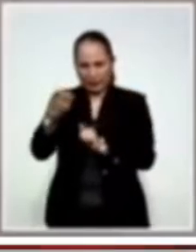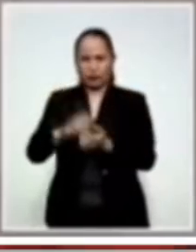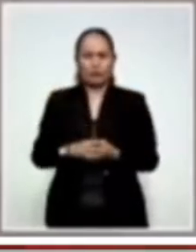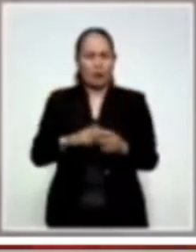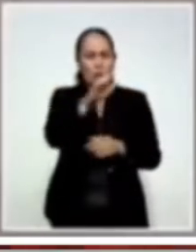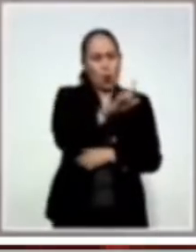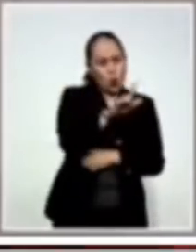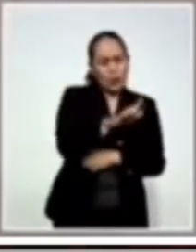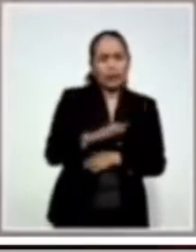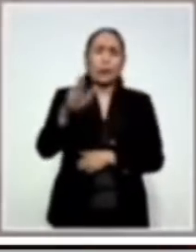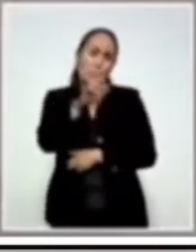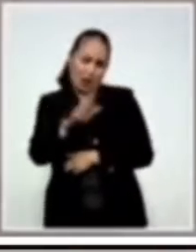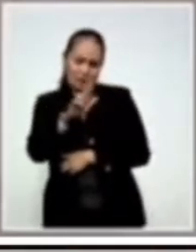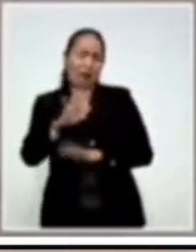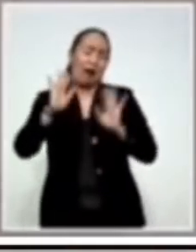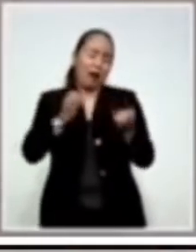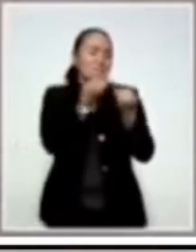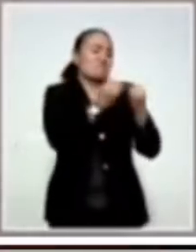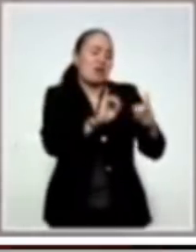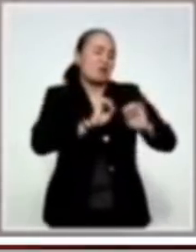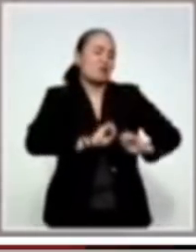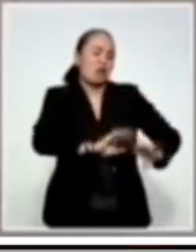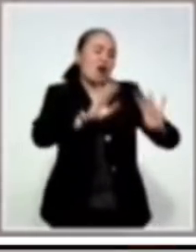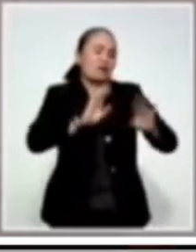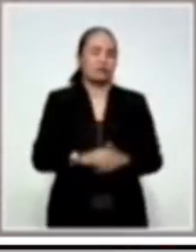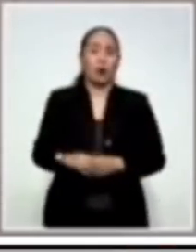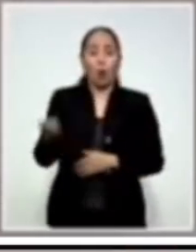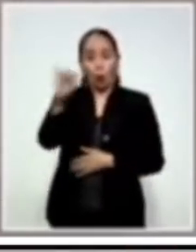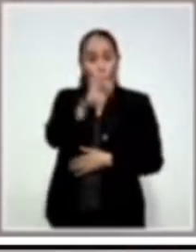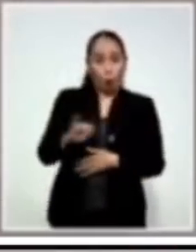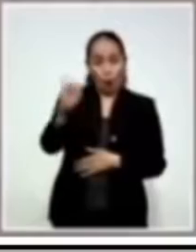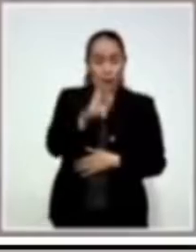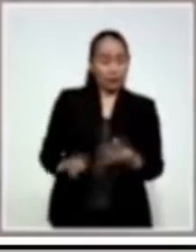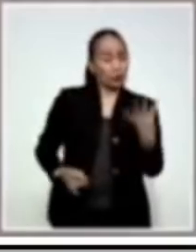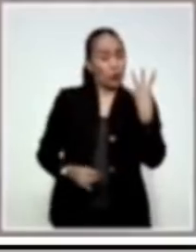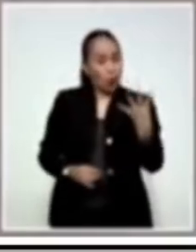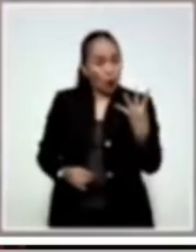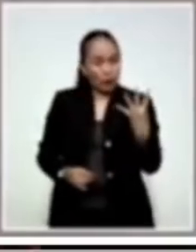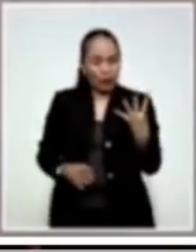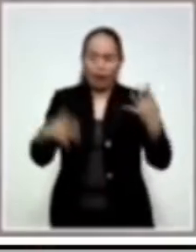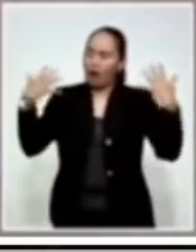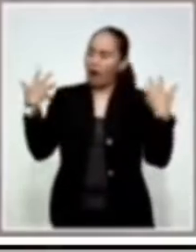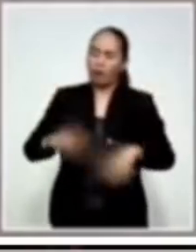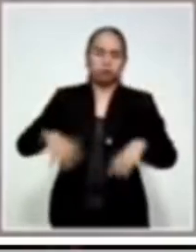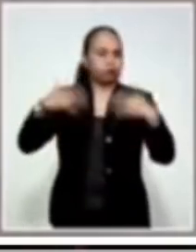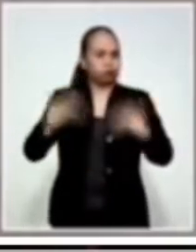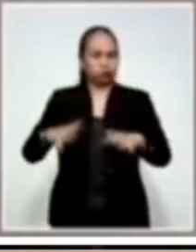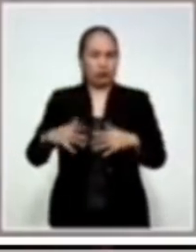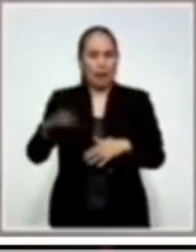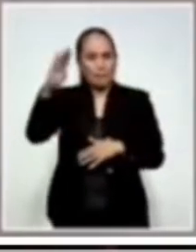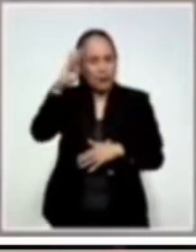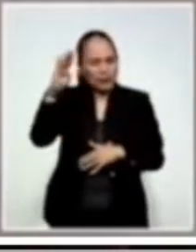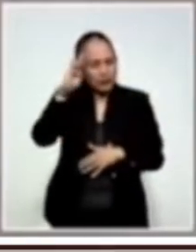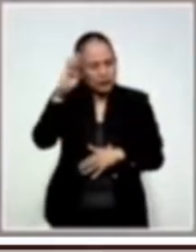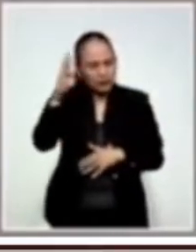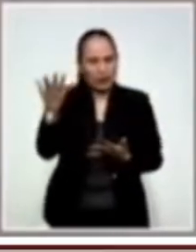días todos fuimos muy independientes. El jueves 4 de nosotros tuvimos el atrevimiento de pensar que